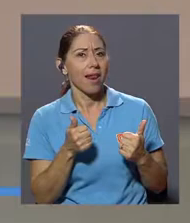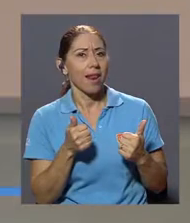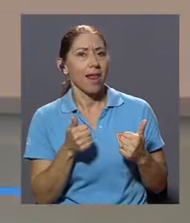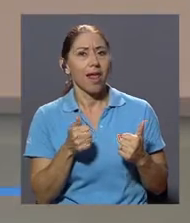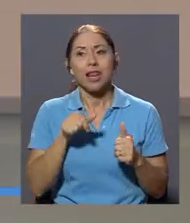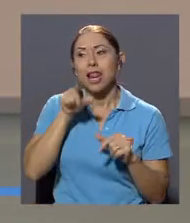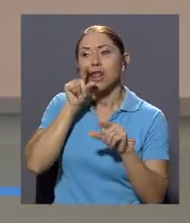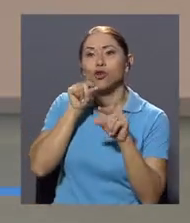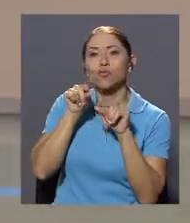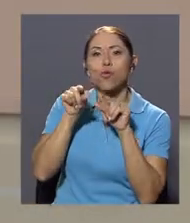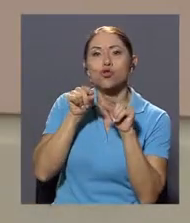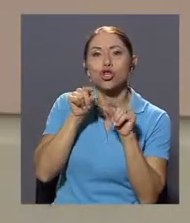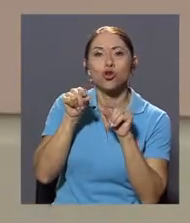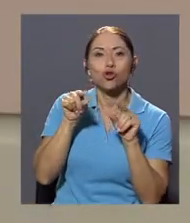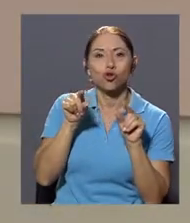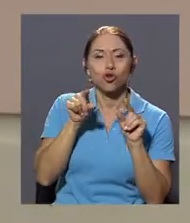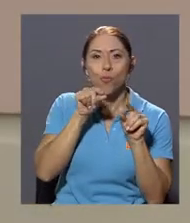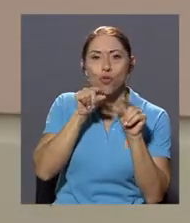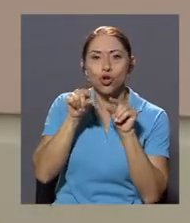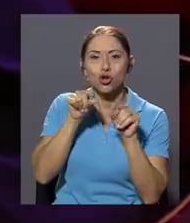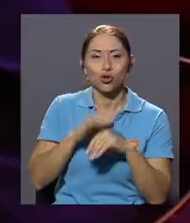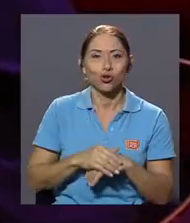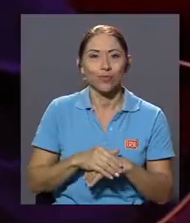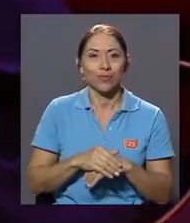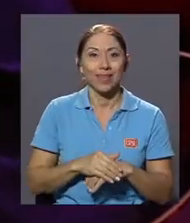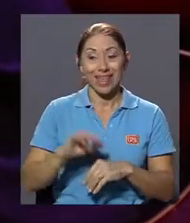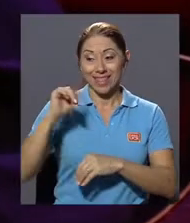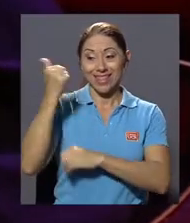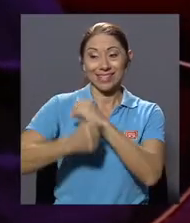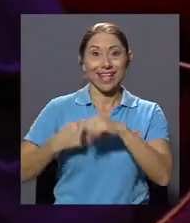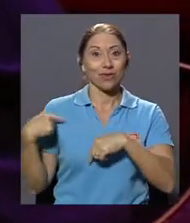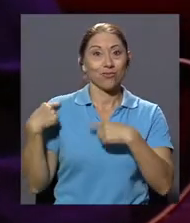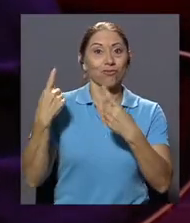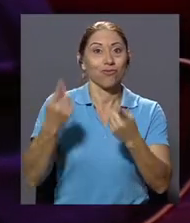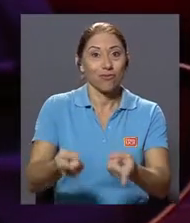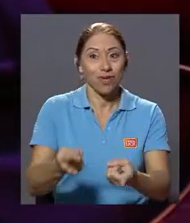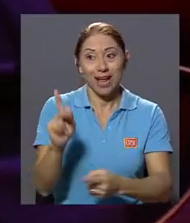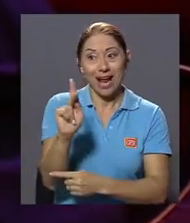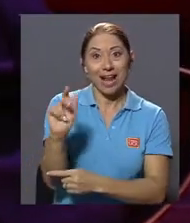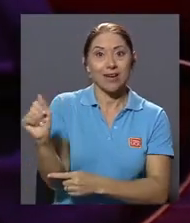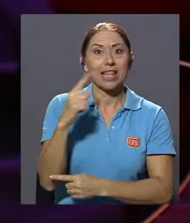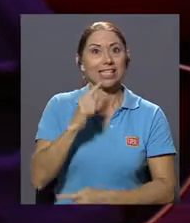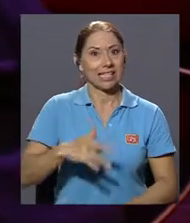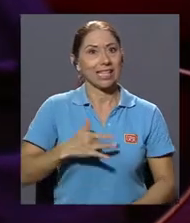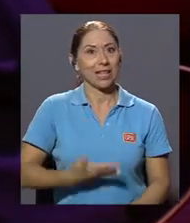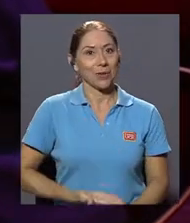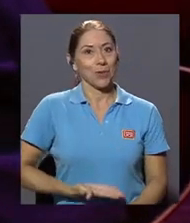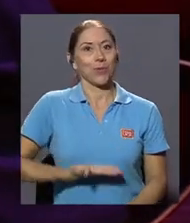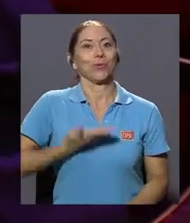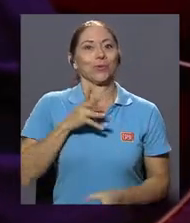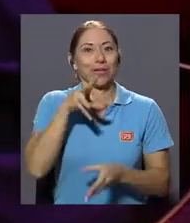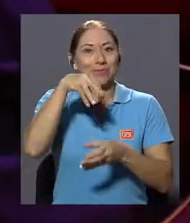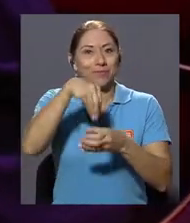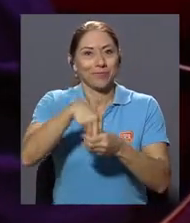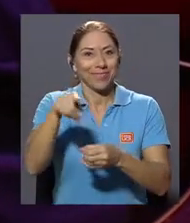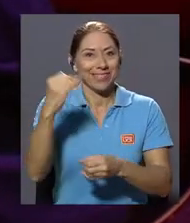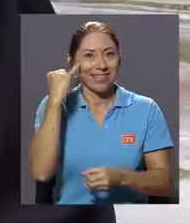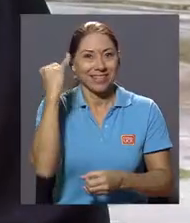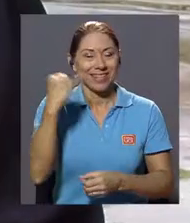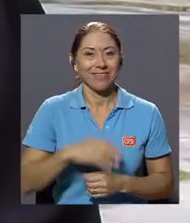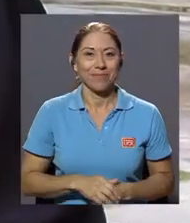De los pollitos. La canción de los pollitos. Después de 10 años, Carla Barca afirma que se siente orgullosa de ser parte de esta